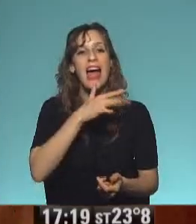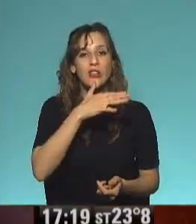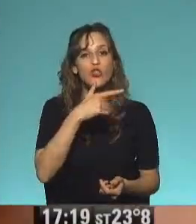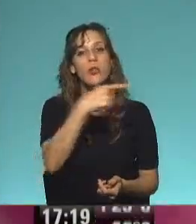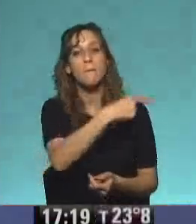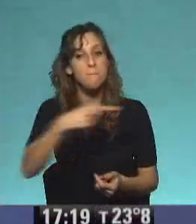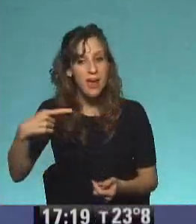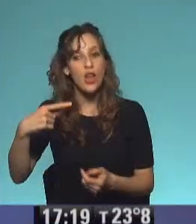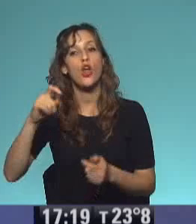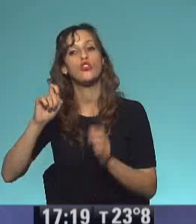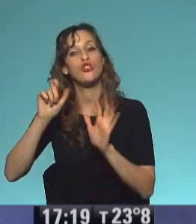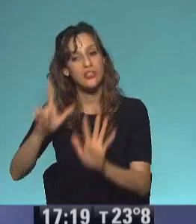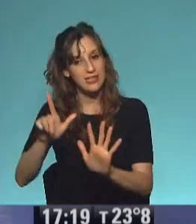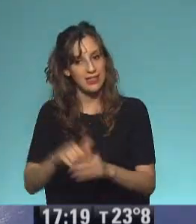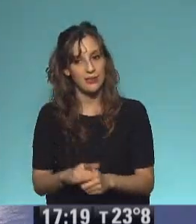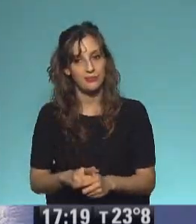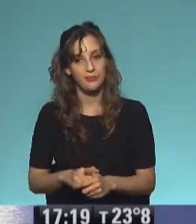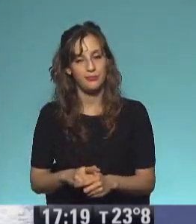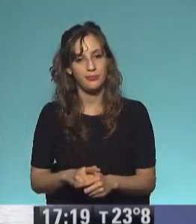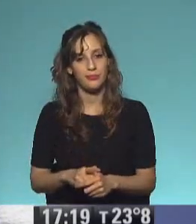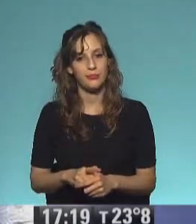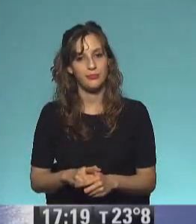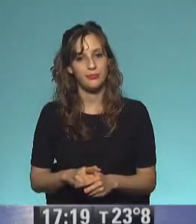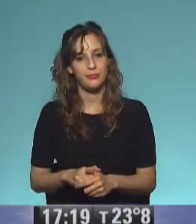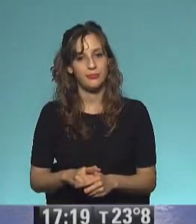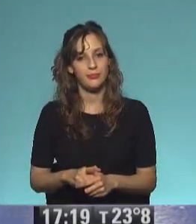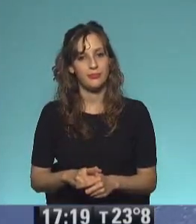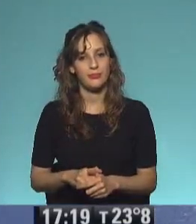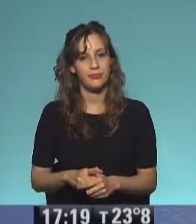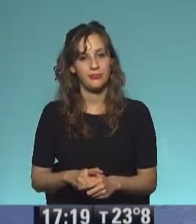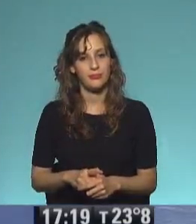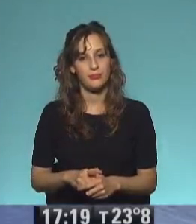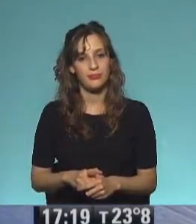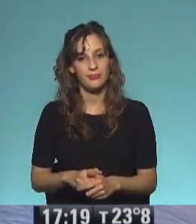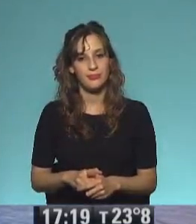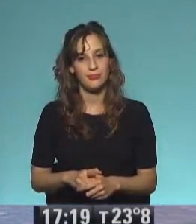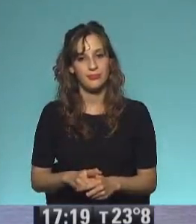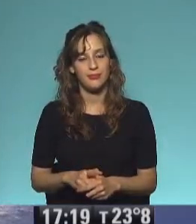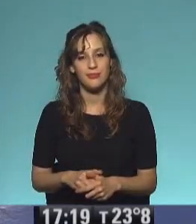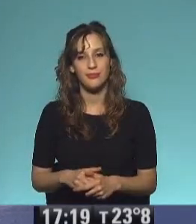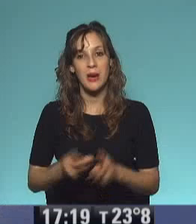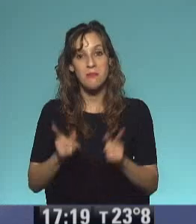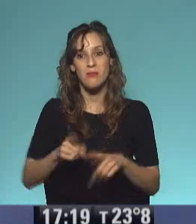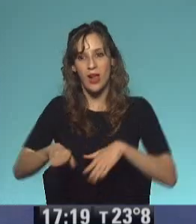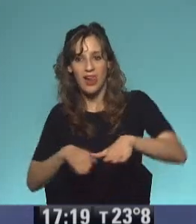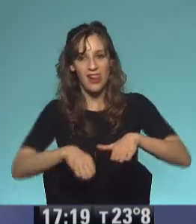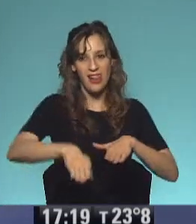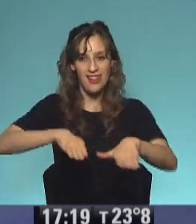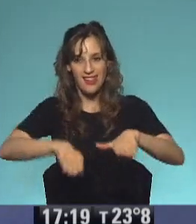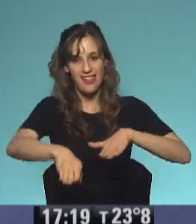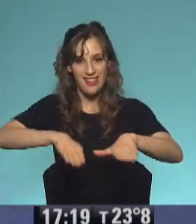7. ¡Ah, no, no vale! Muy bien. ¡Ay, tuvimos la misma técnica! ¡Volveré,